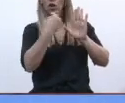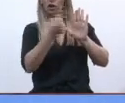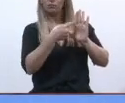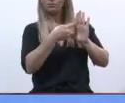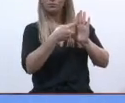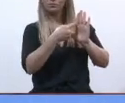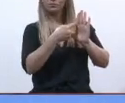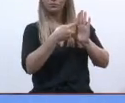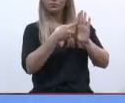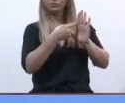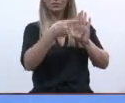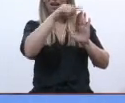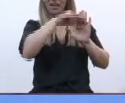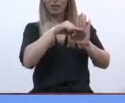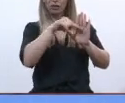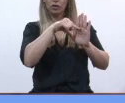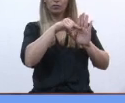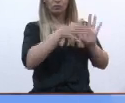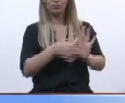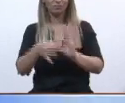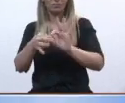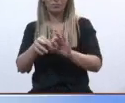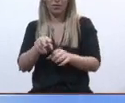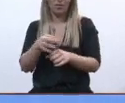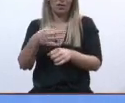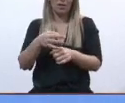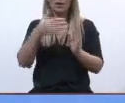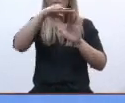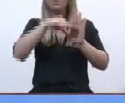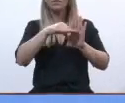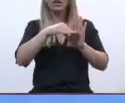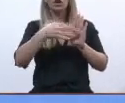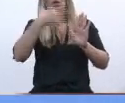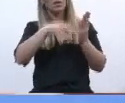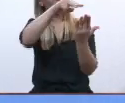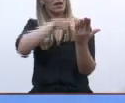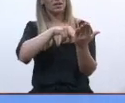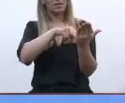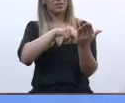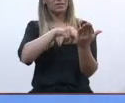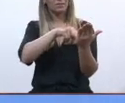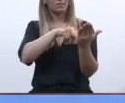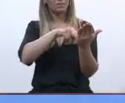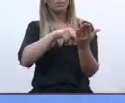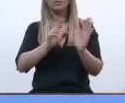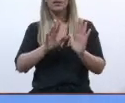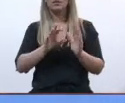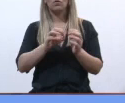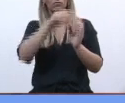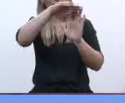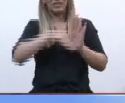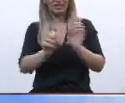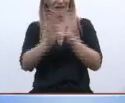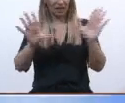de constitutiva del mismo y que debe interpretarse y que es pauta interpretativa todas sus expresiones.